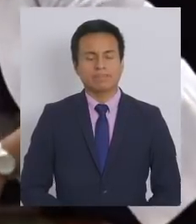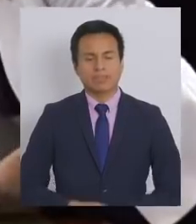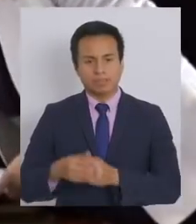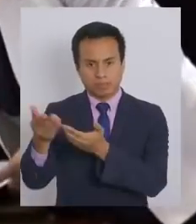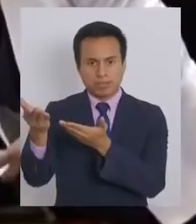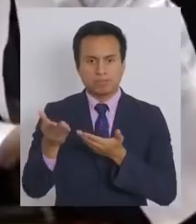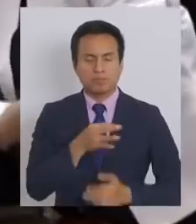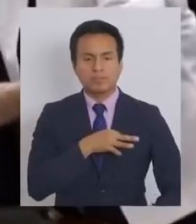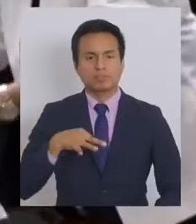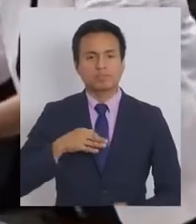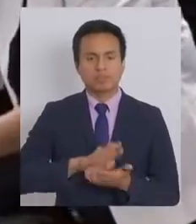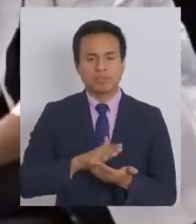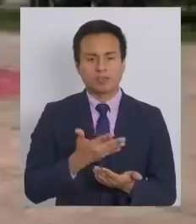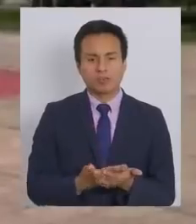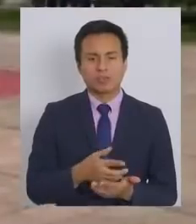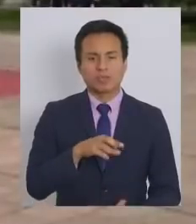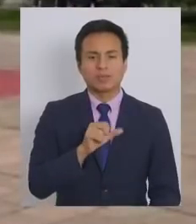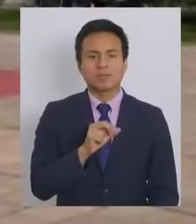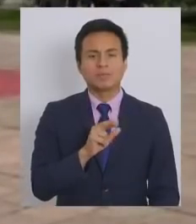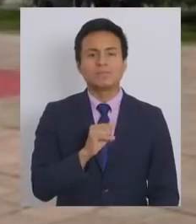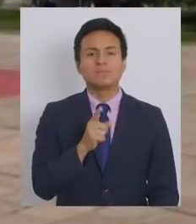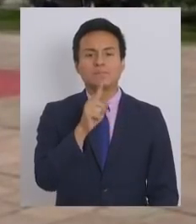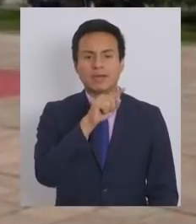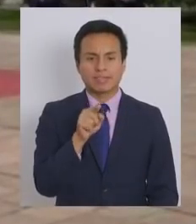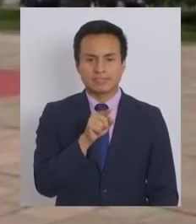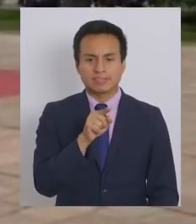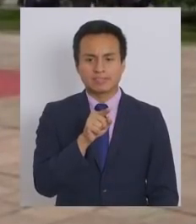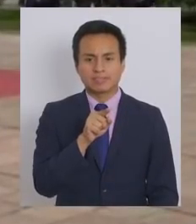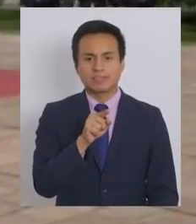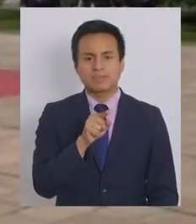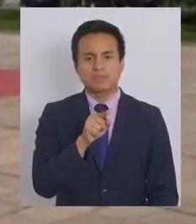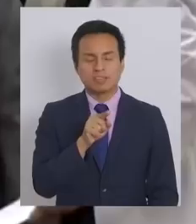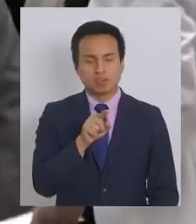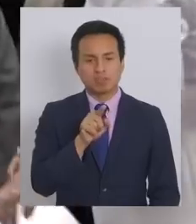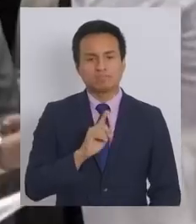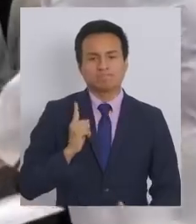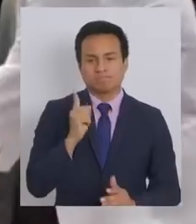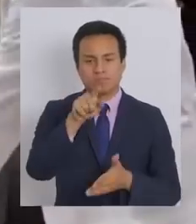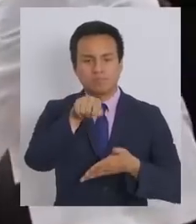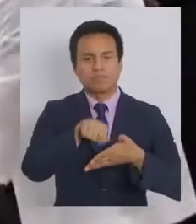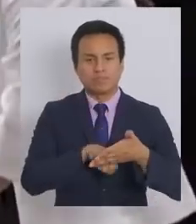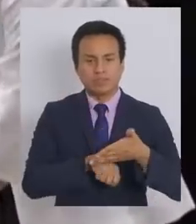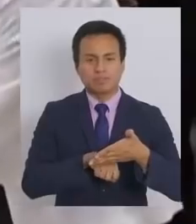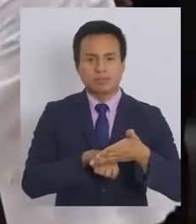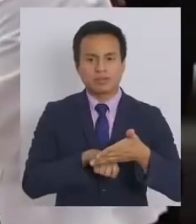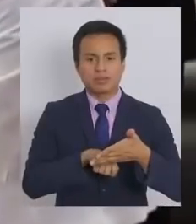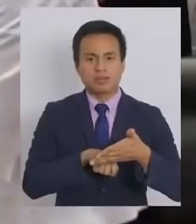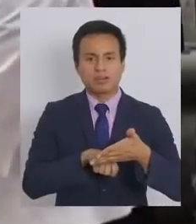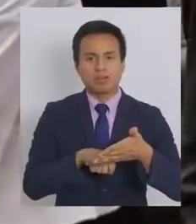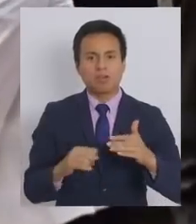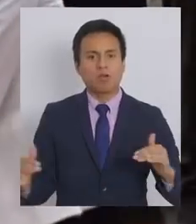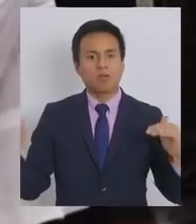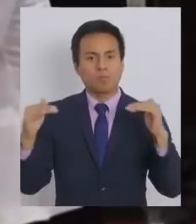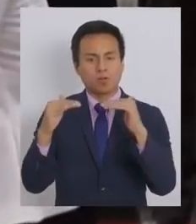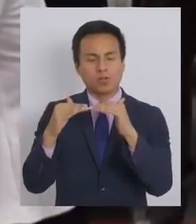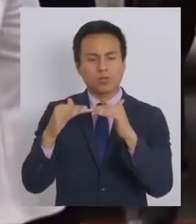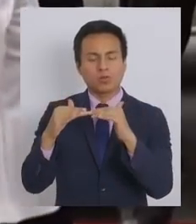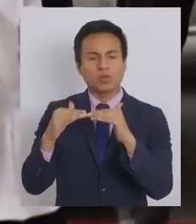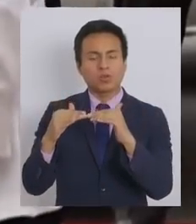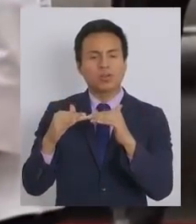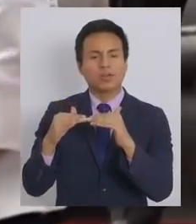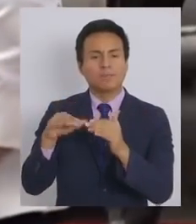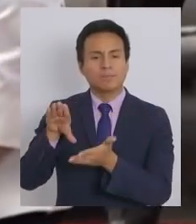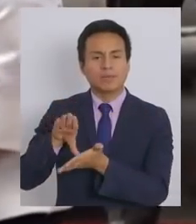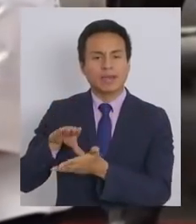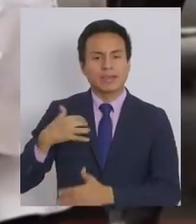Invitamos al ministro de Salud, Enrique París, quien se suma, por supuesto, a la firma con su homólogo de la República